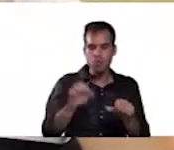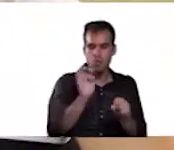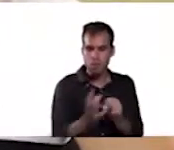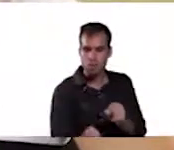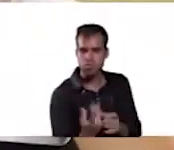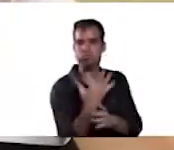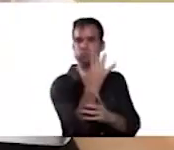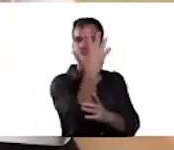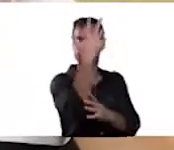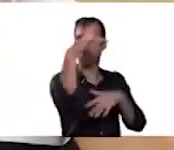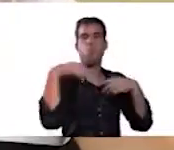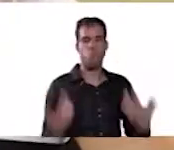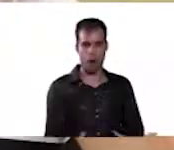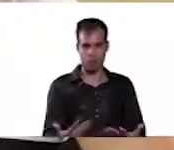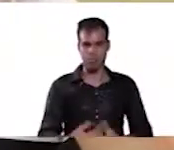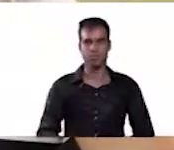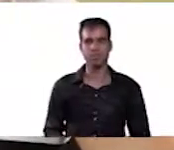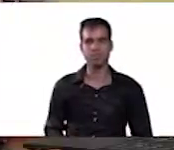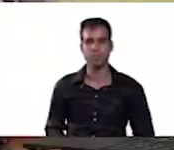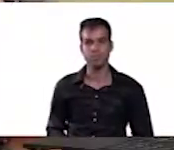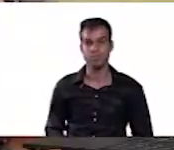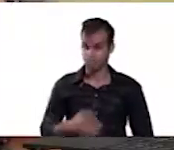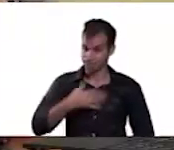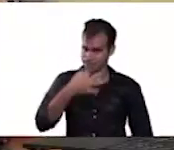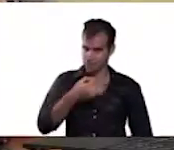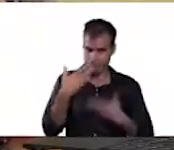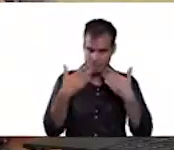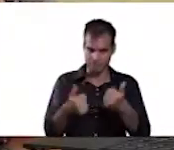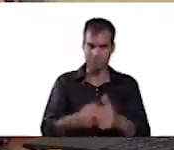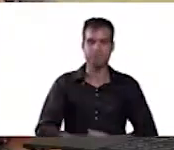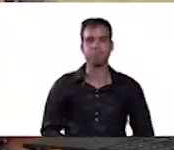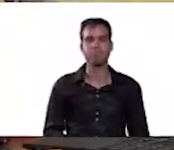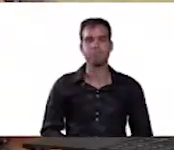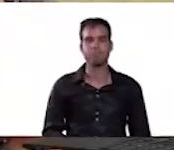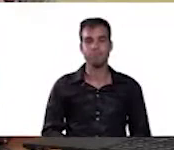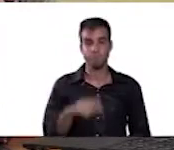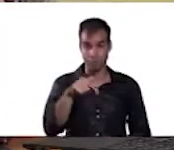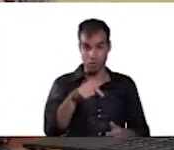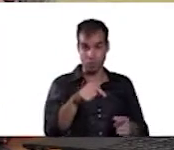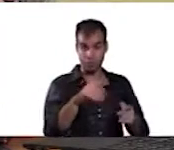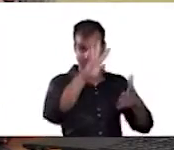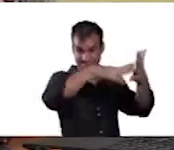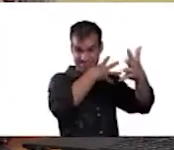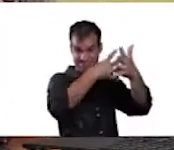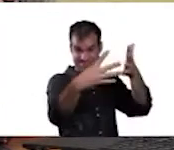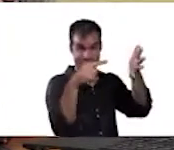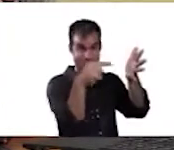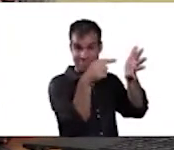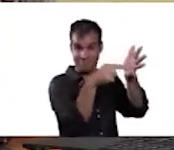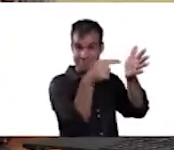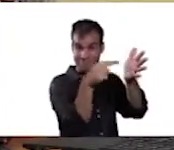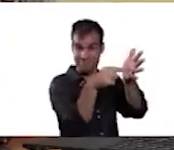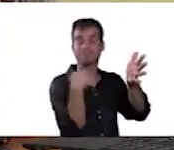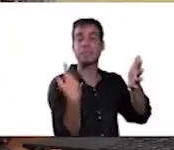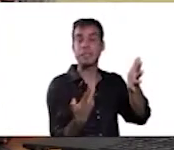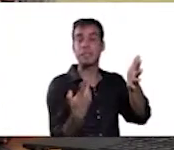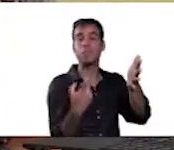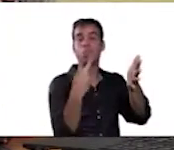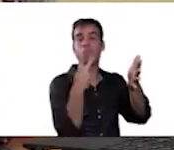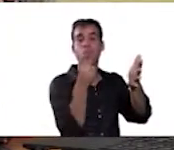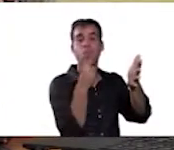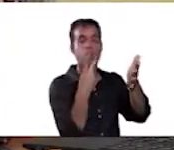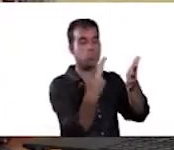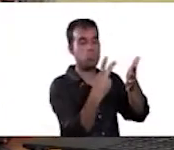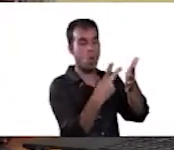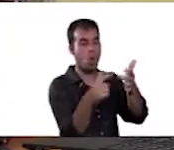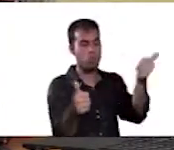que se debe producir. Explico mejor. En estos esquemas les pueden poner las dos sustancias